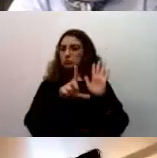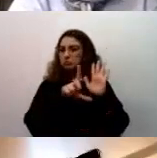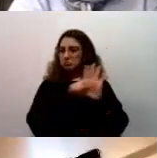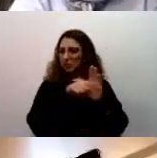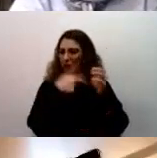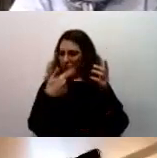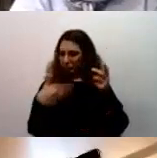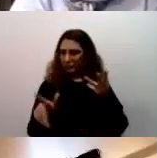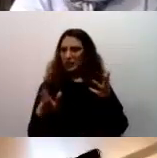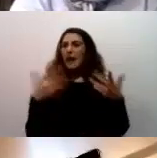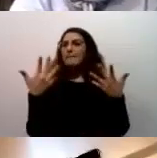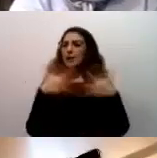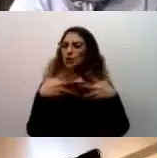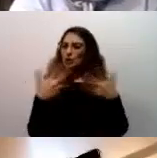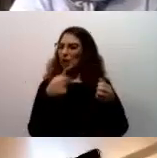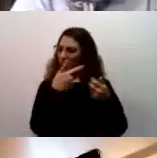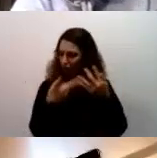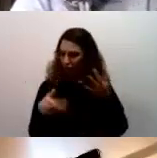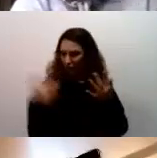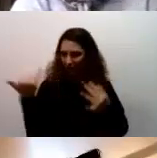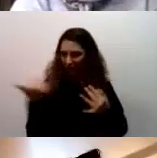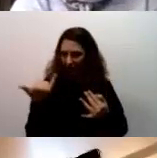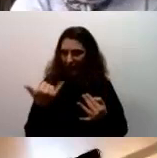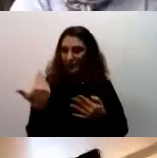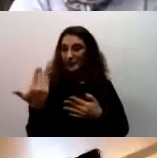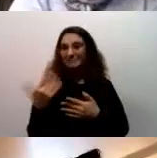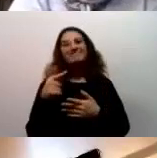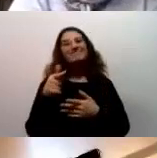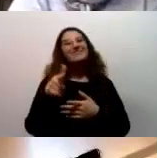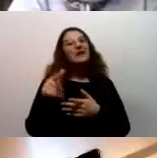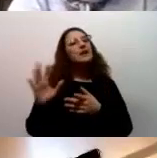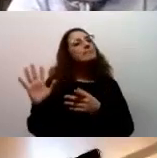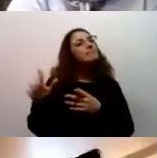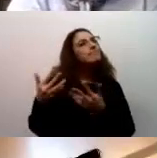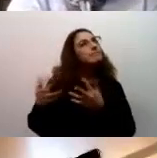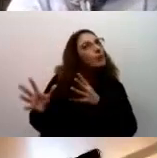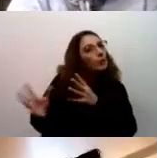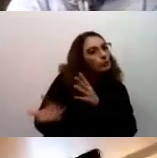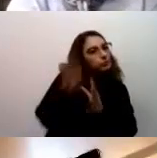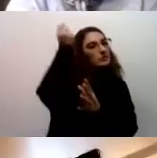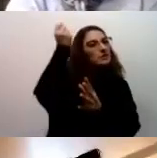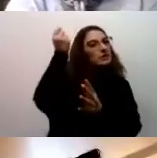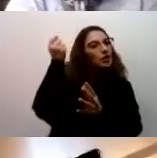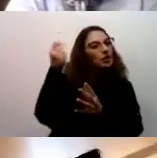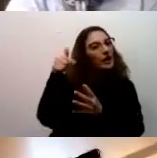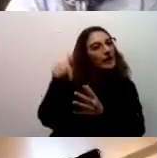proyectos que se tendrían que reflotar, tendríamos que